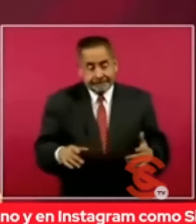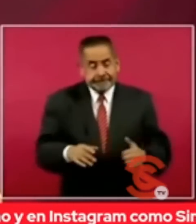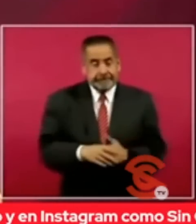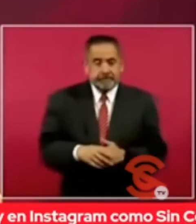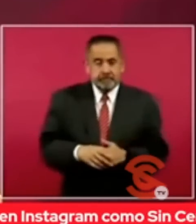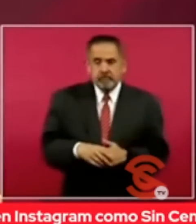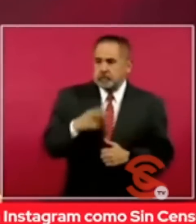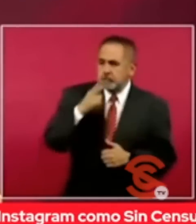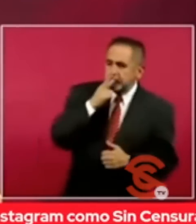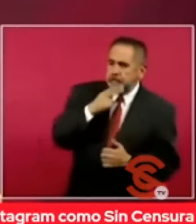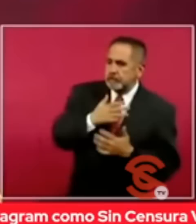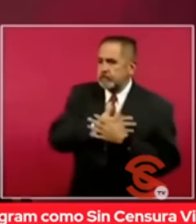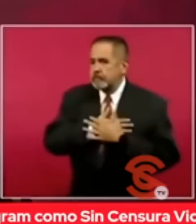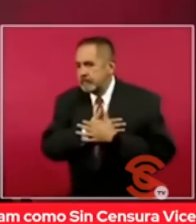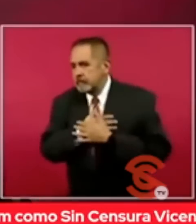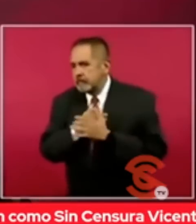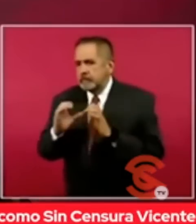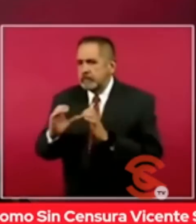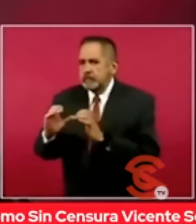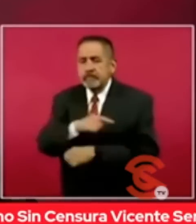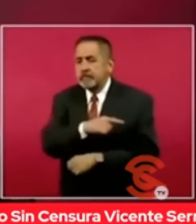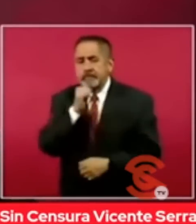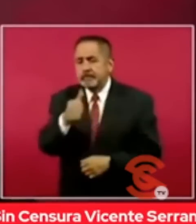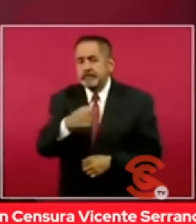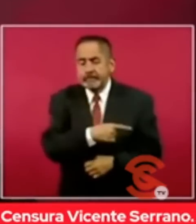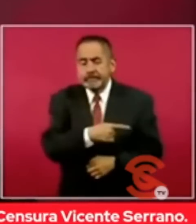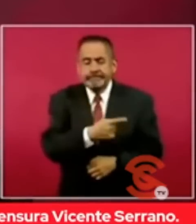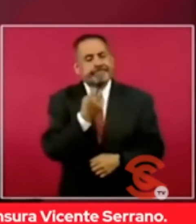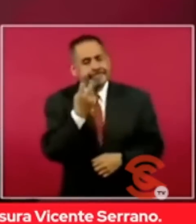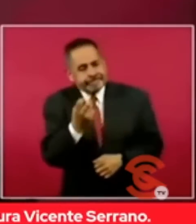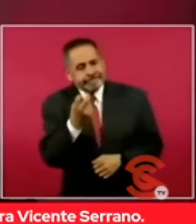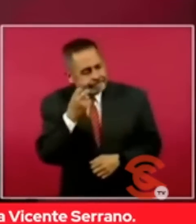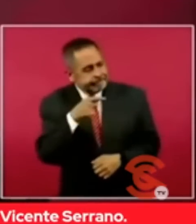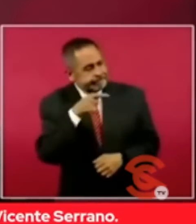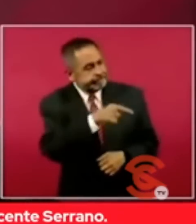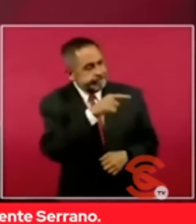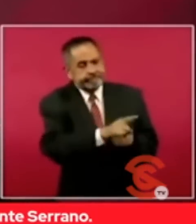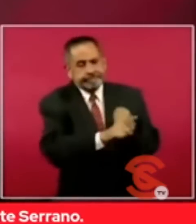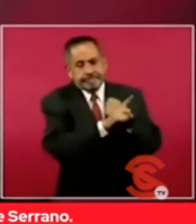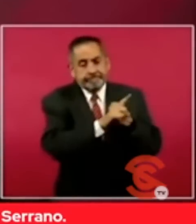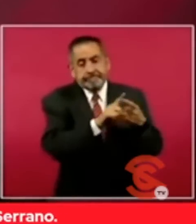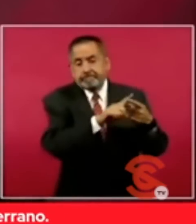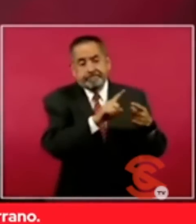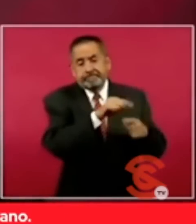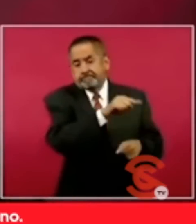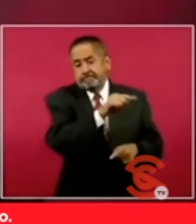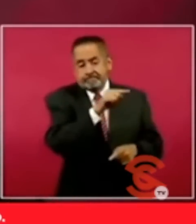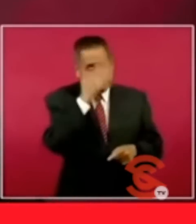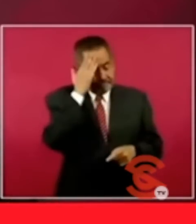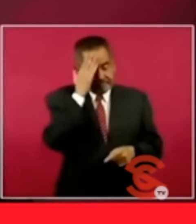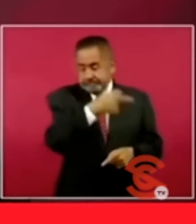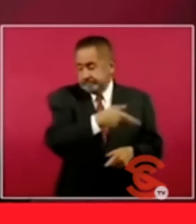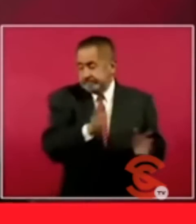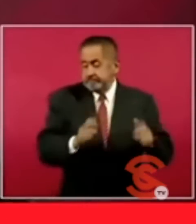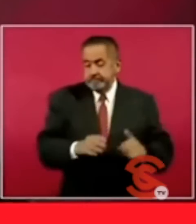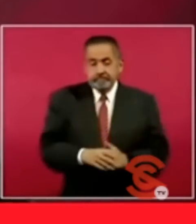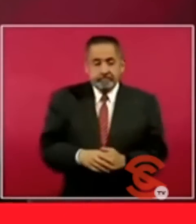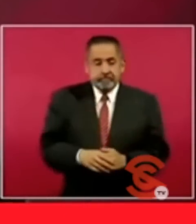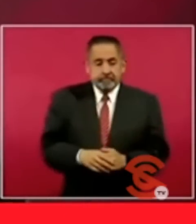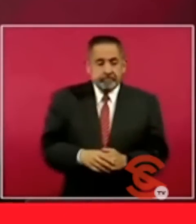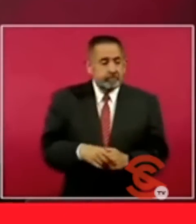no le tienen amor al pueblo. Ese es su problema principal. Son